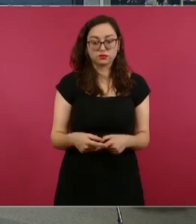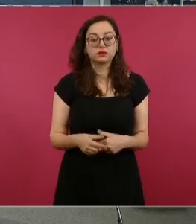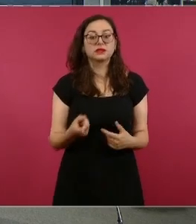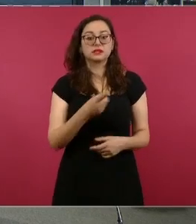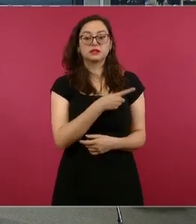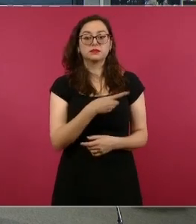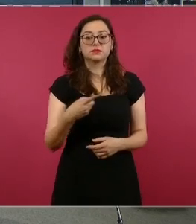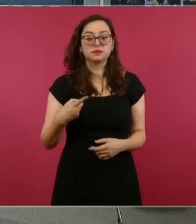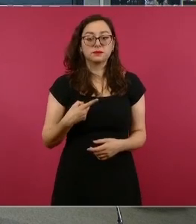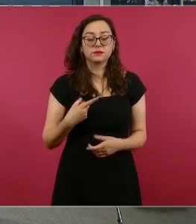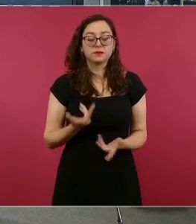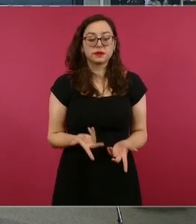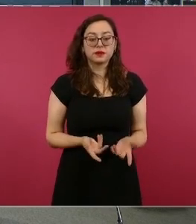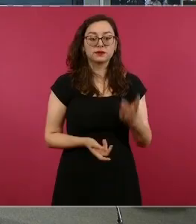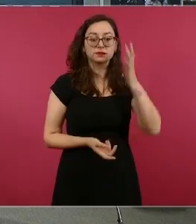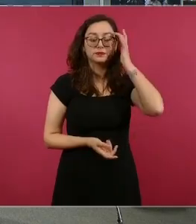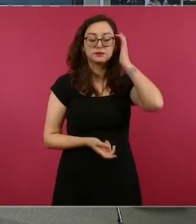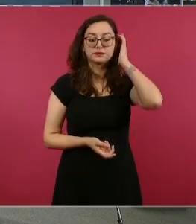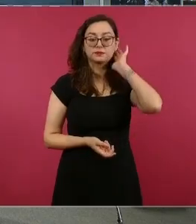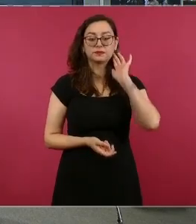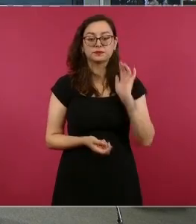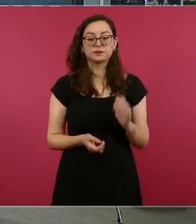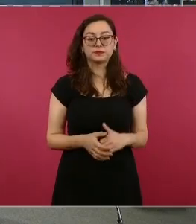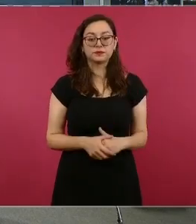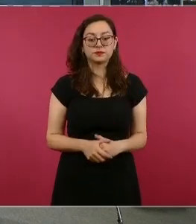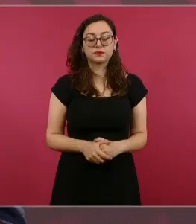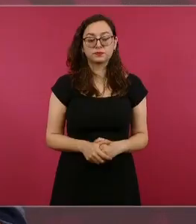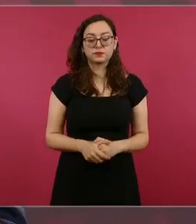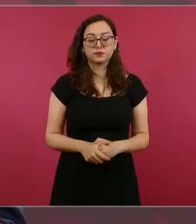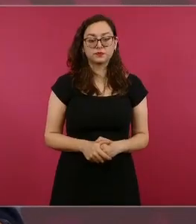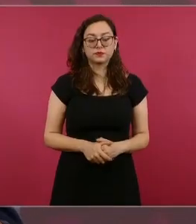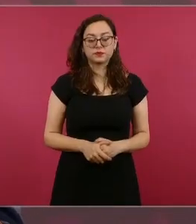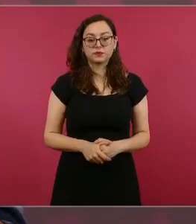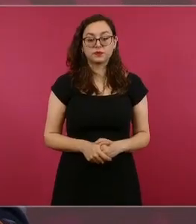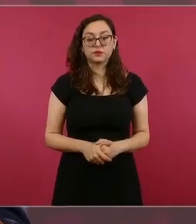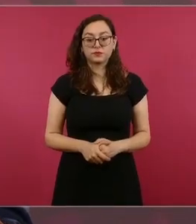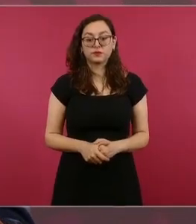que hablar, por ejemplo, de lo que